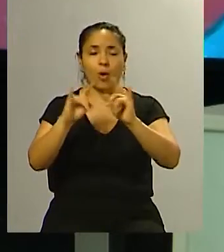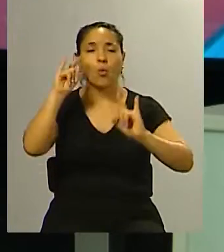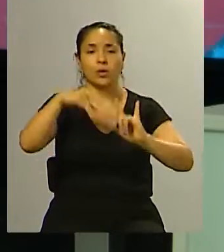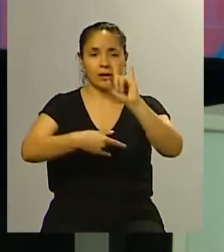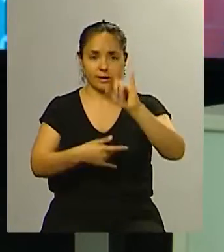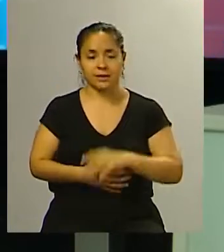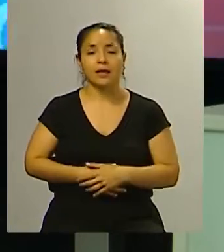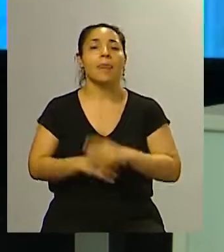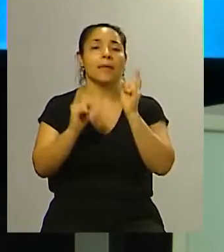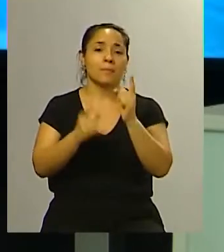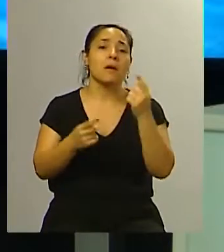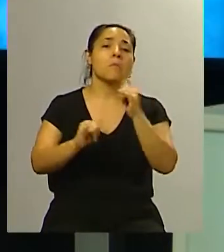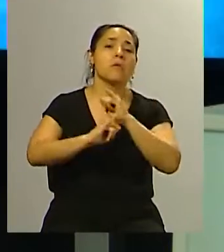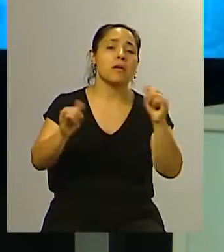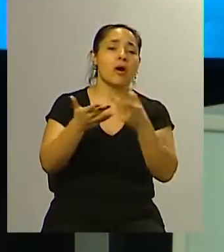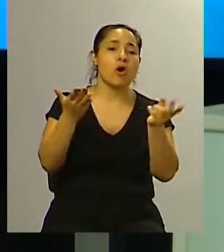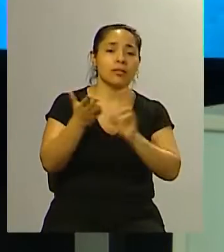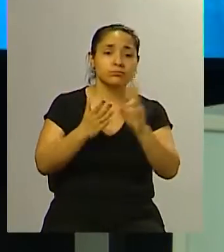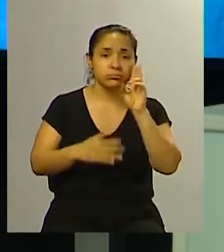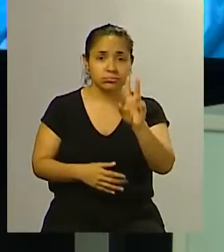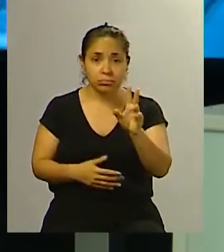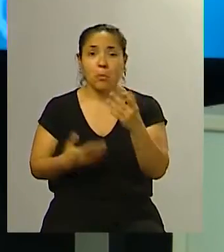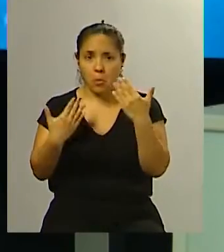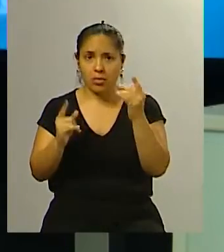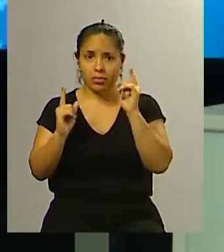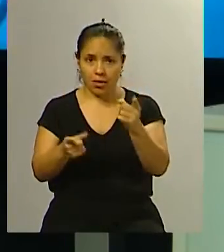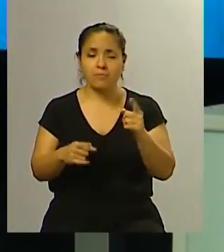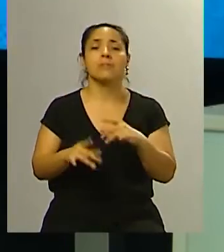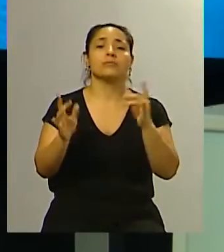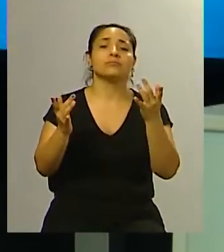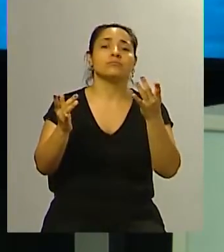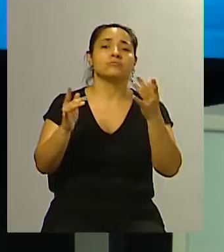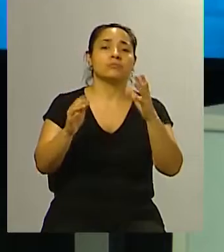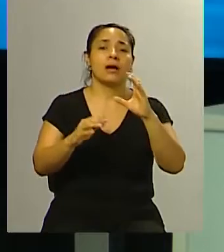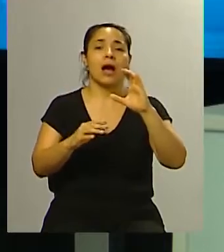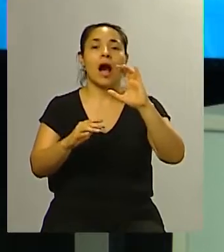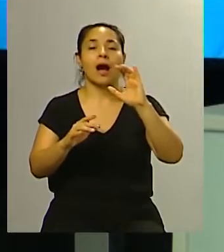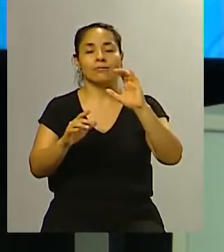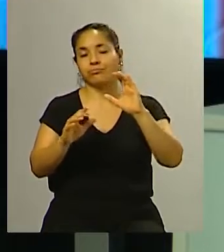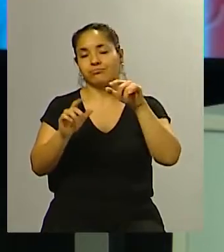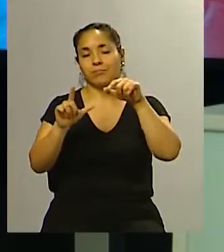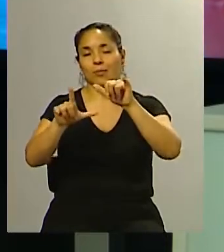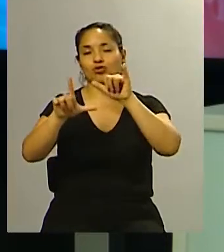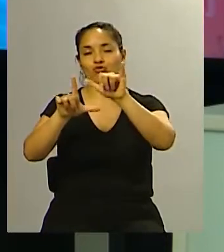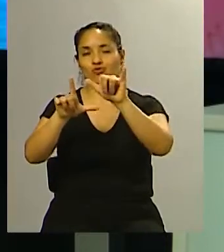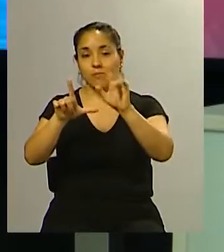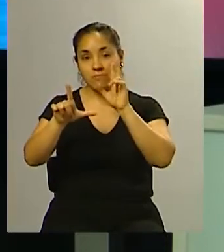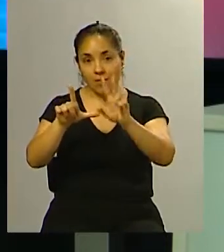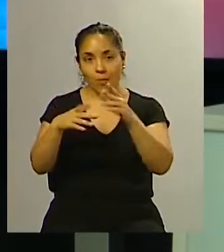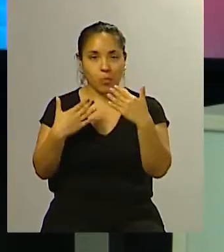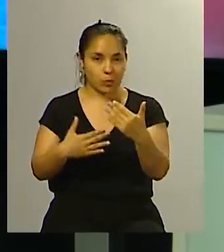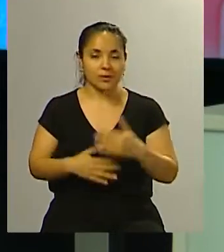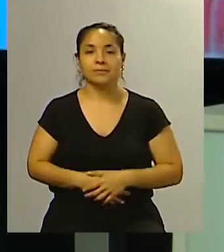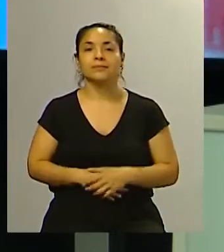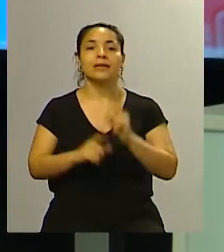este programa lo pueden hacer, por supuesto, en nuestra plataforma digital, en nuestro canal de YouTube, si quieren, por supuesto. Recordemos que